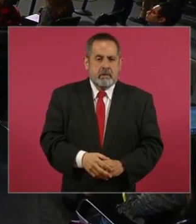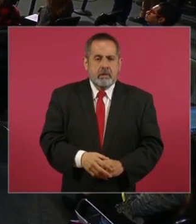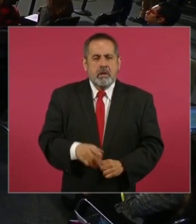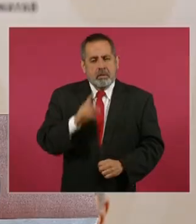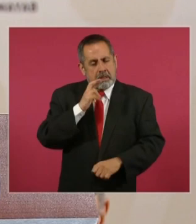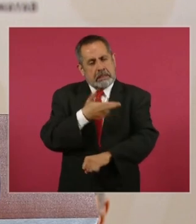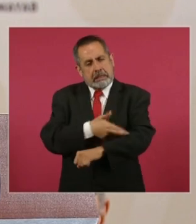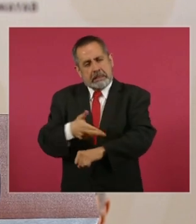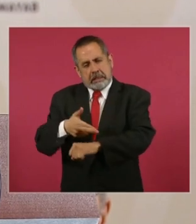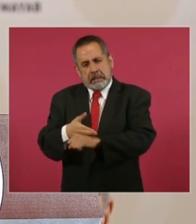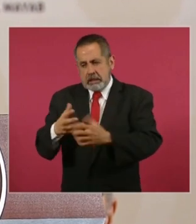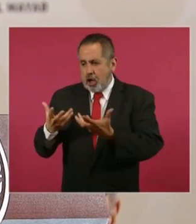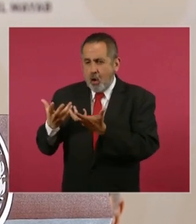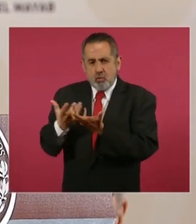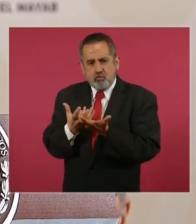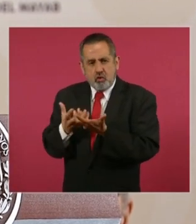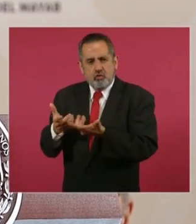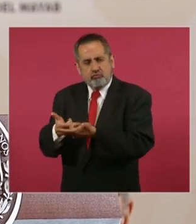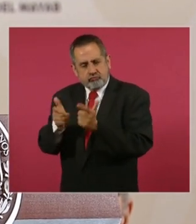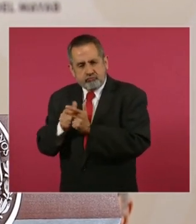organizar una caravana,